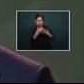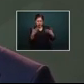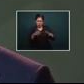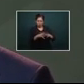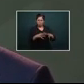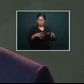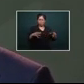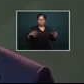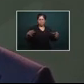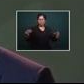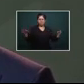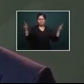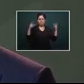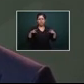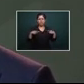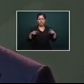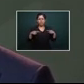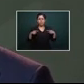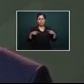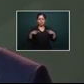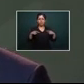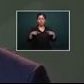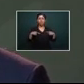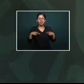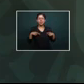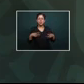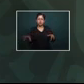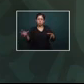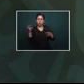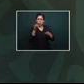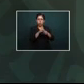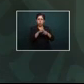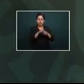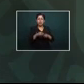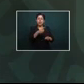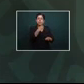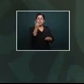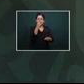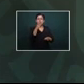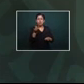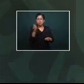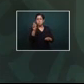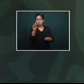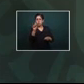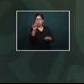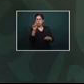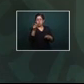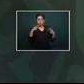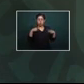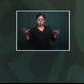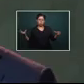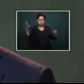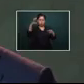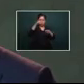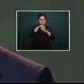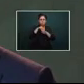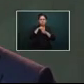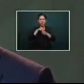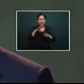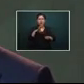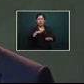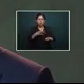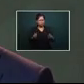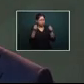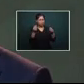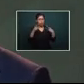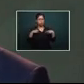casi 28,000. Es decir, tenemos casi un 120% de sobrepoblación en los penales del Estado